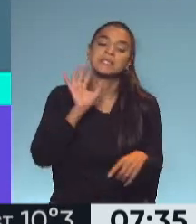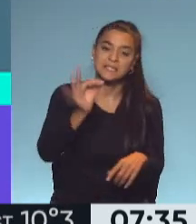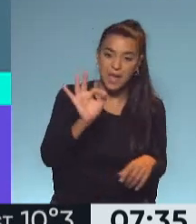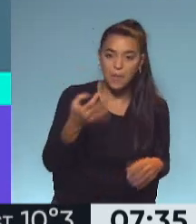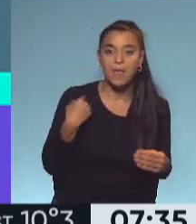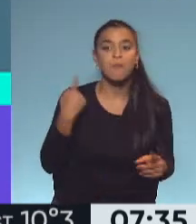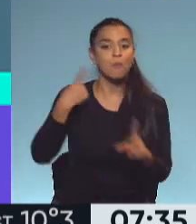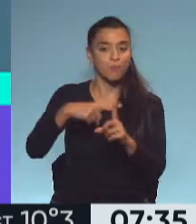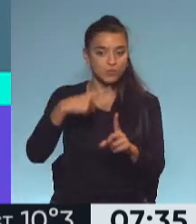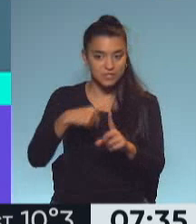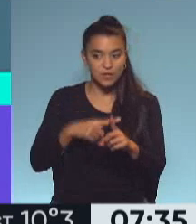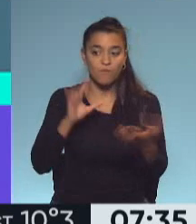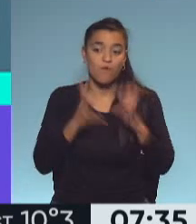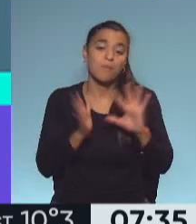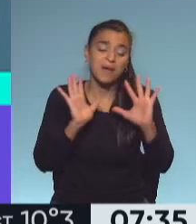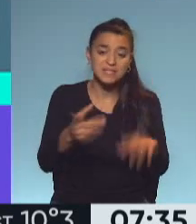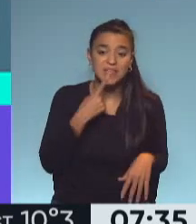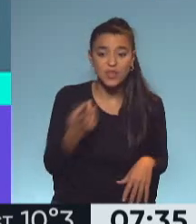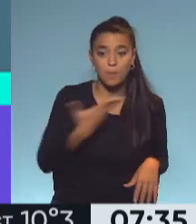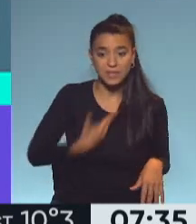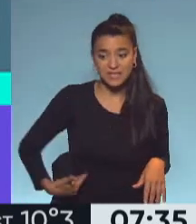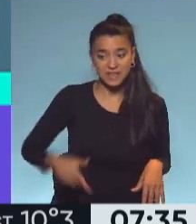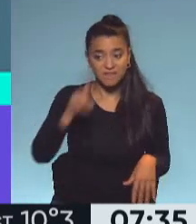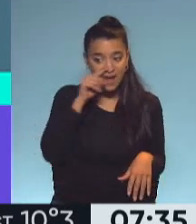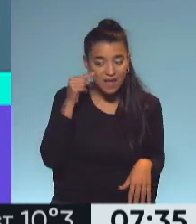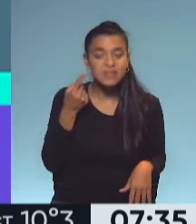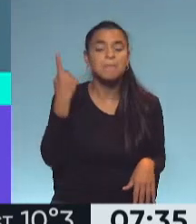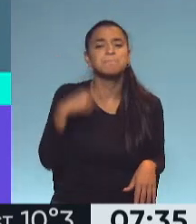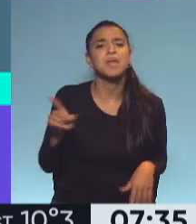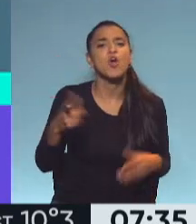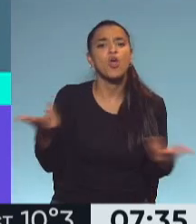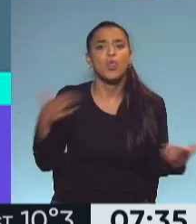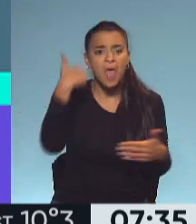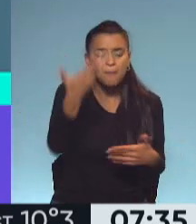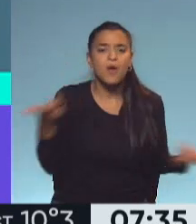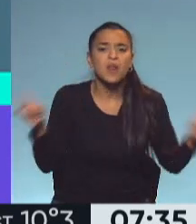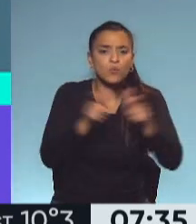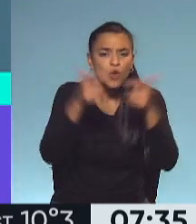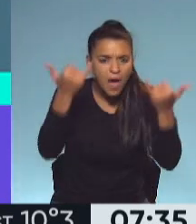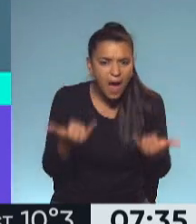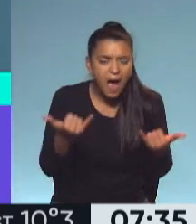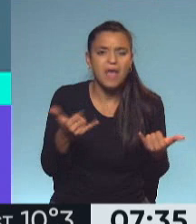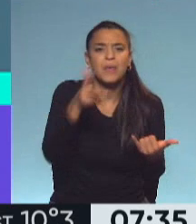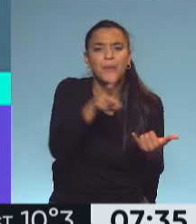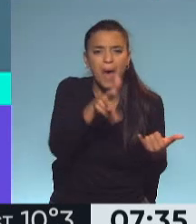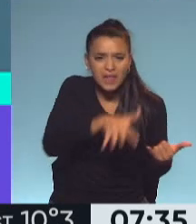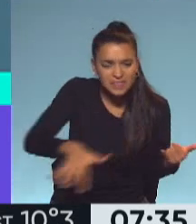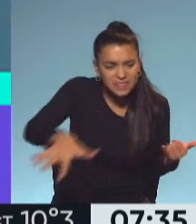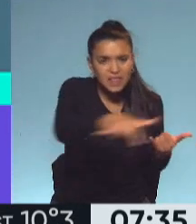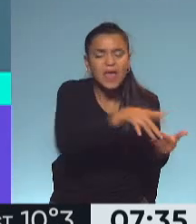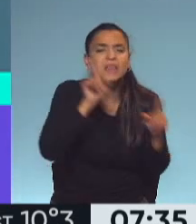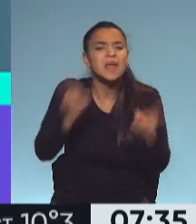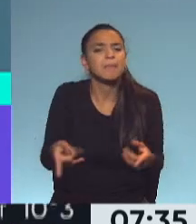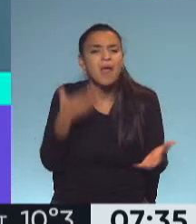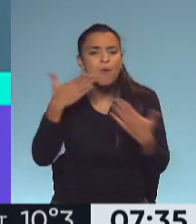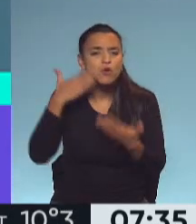sido positivo, de esa manera lo ha calificado el presidente Alberto Fernández, pero hubo reuniones posteriores con el secretario de Estado Vaticano y allí también se habló de la